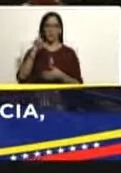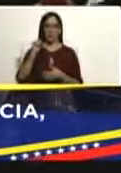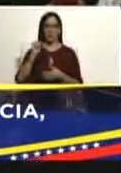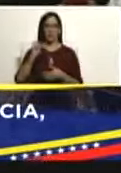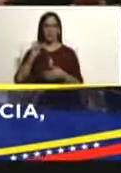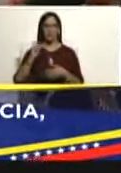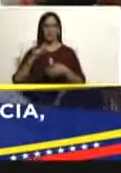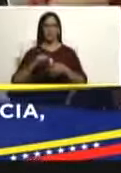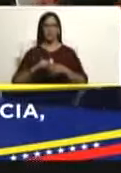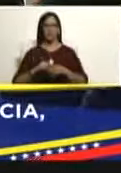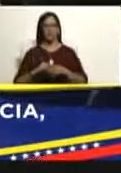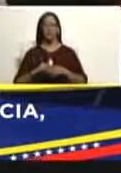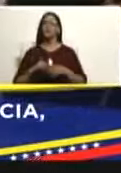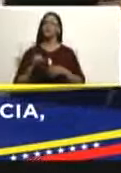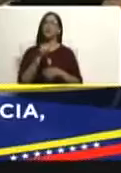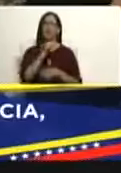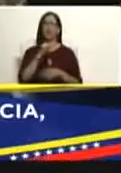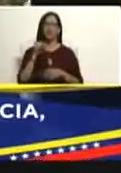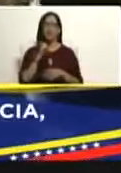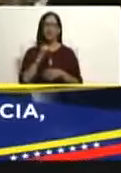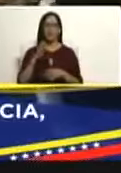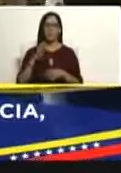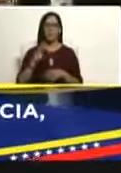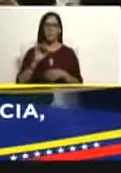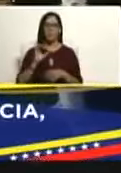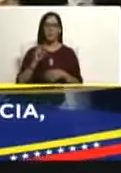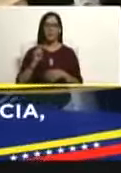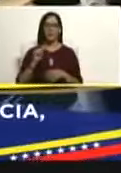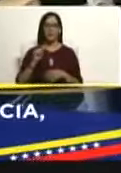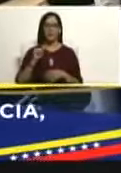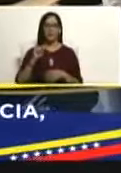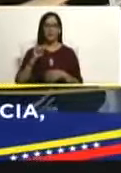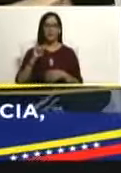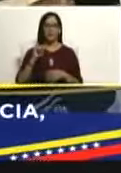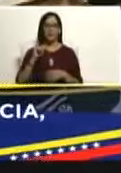su cantante Betsaida Machado, hermosa.